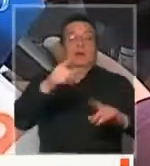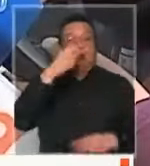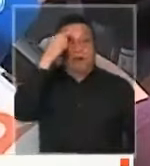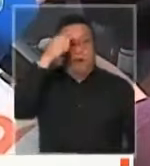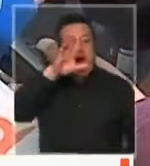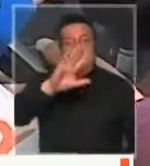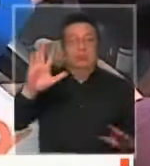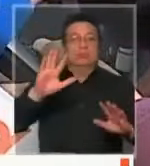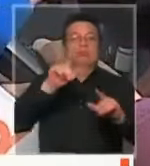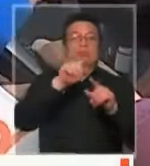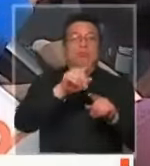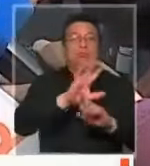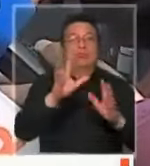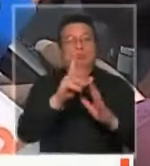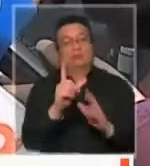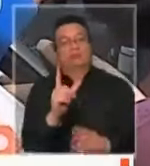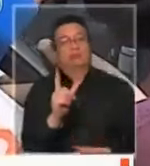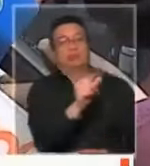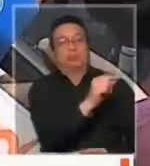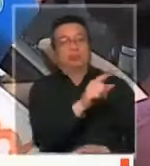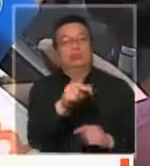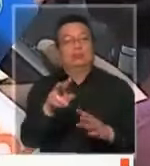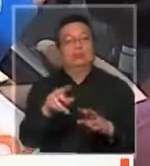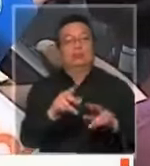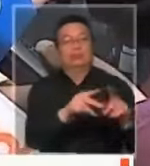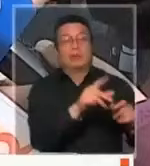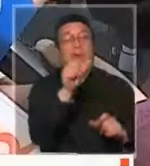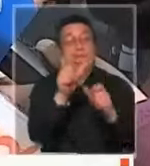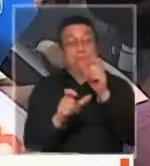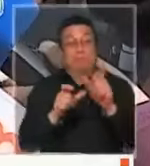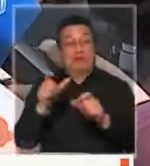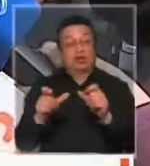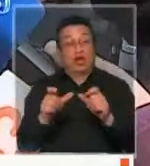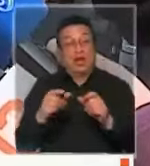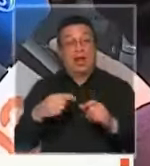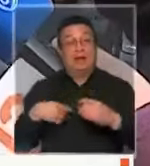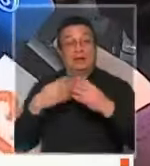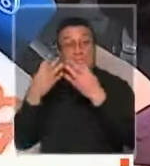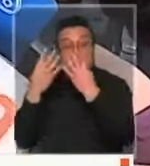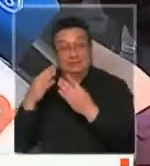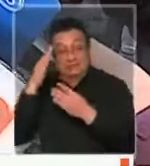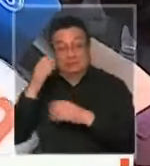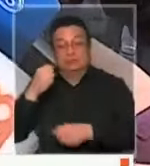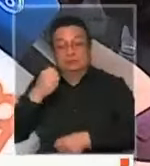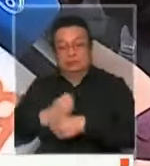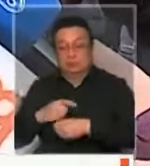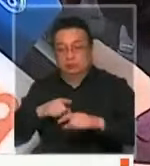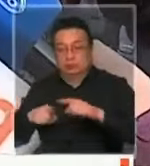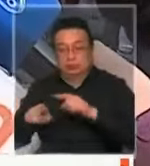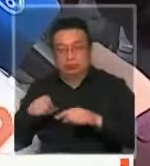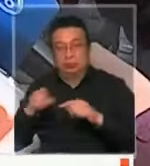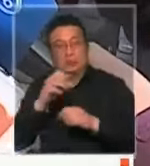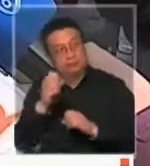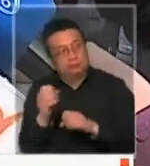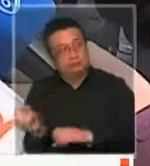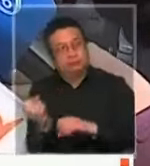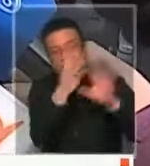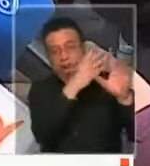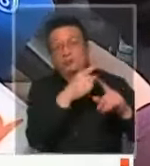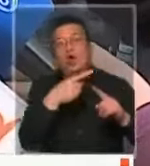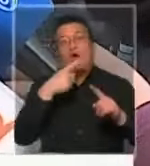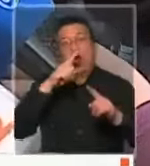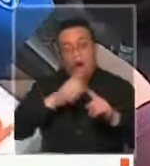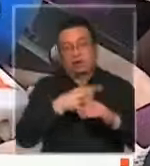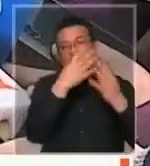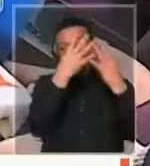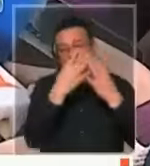de retirarse del lugar en el momento que el personal estaba ejecutando las acciones para derivarlo nuevamente a la